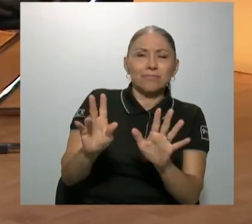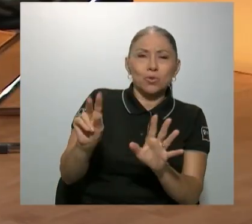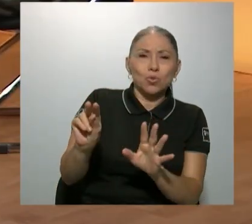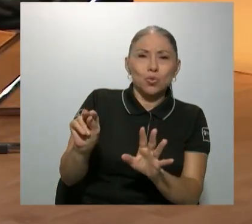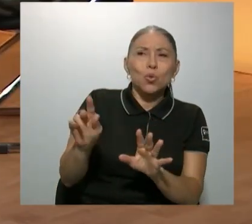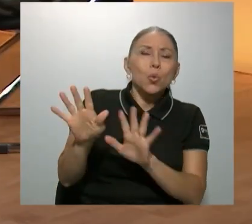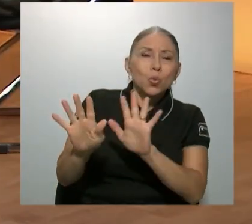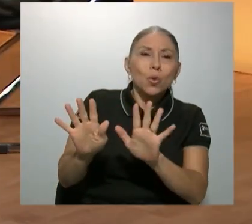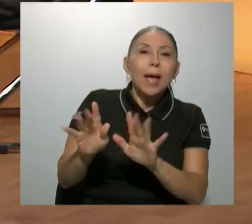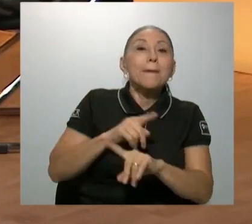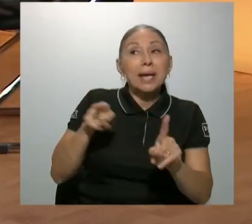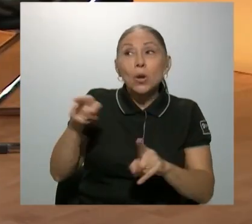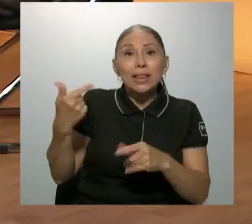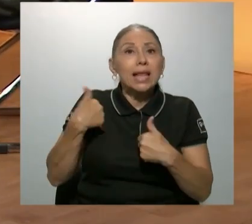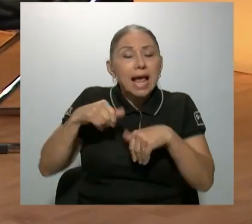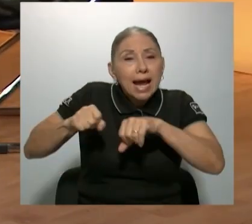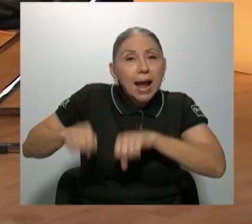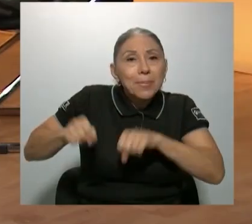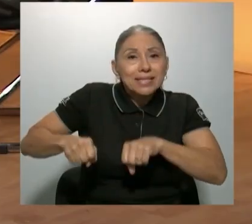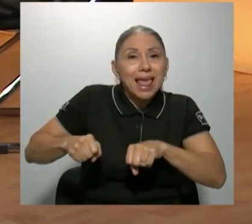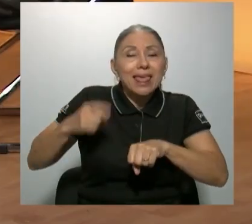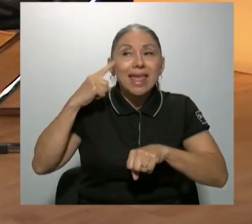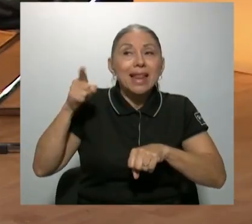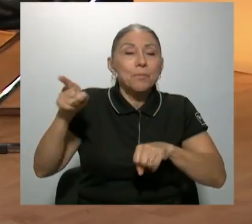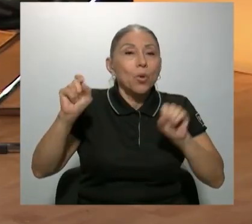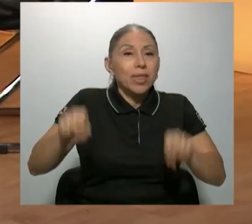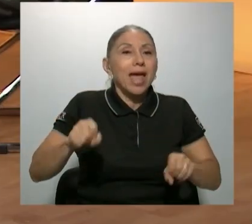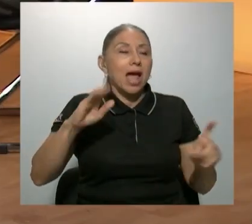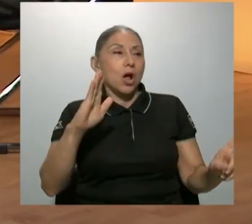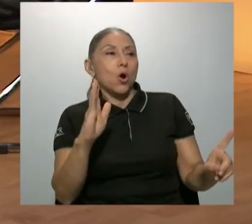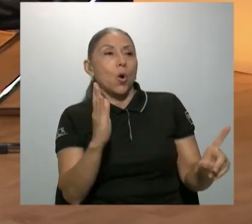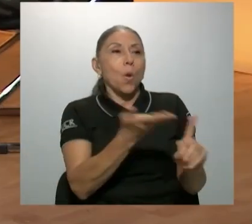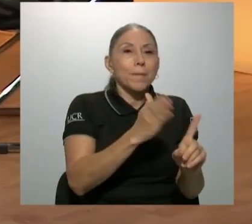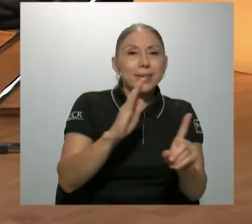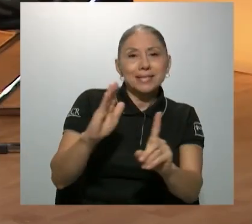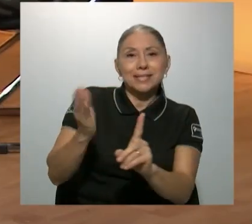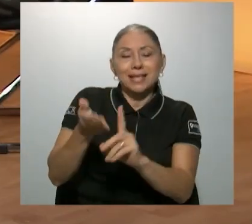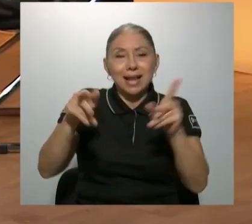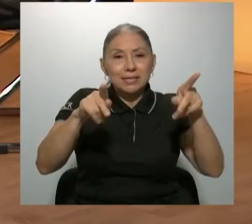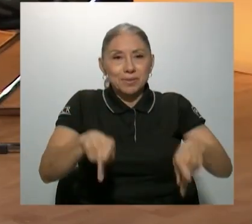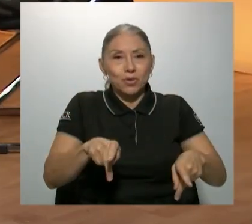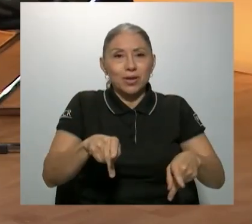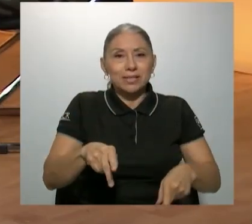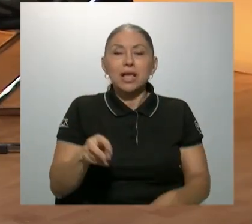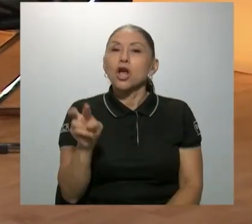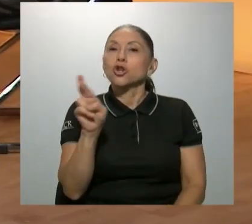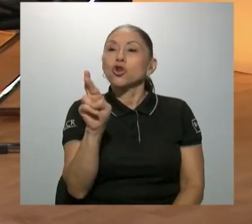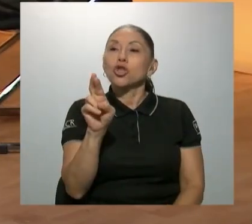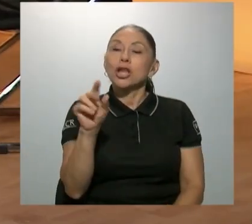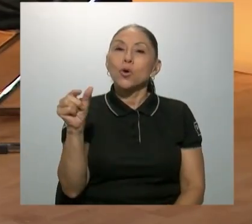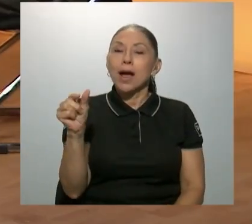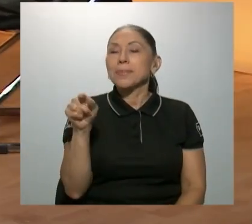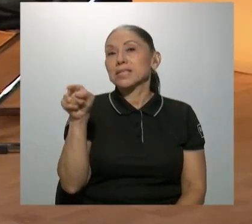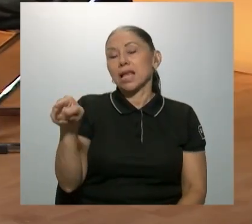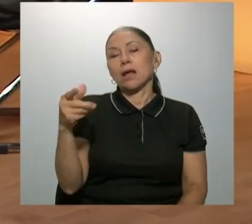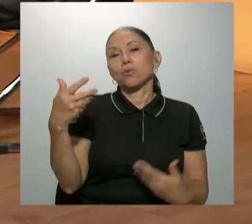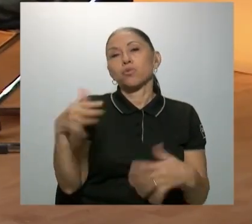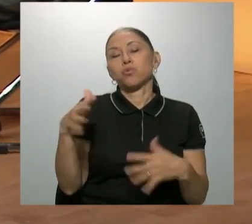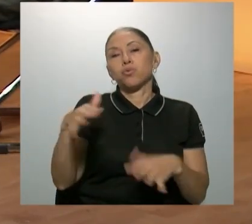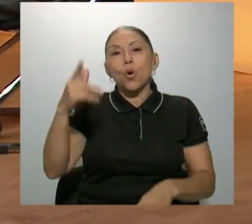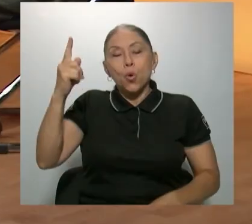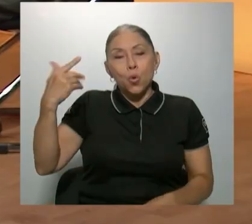tenía esa capacidad de convencer a unos y a otros. Rodrigo en eso era. Y después un hombre de